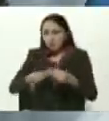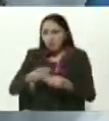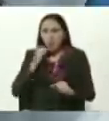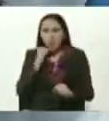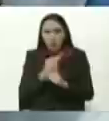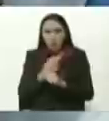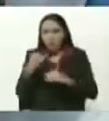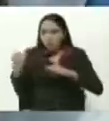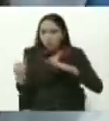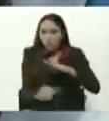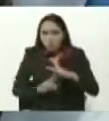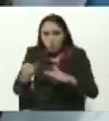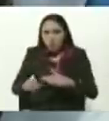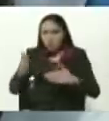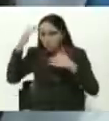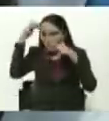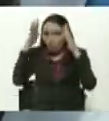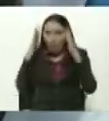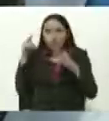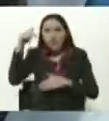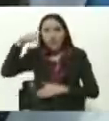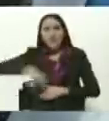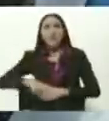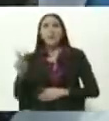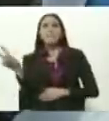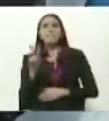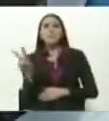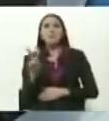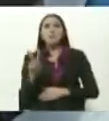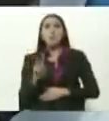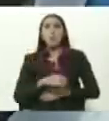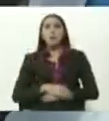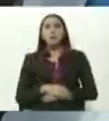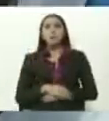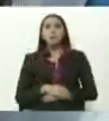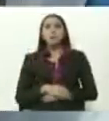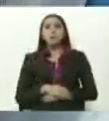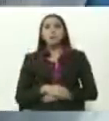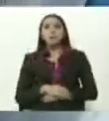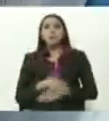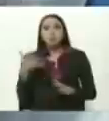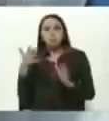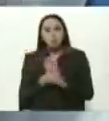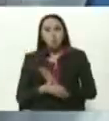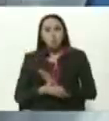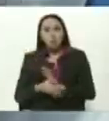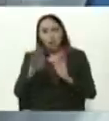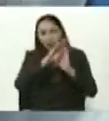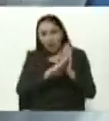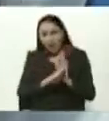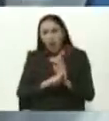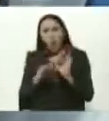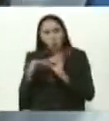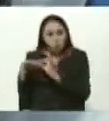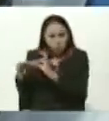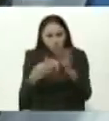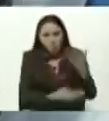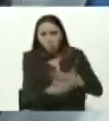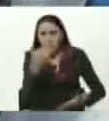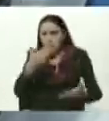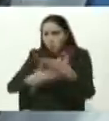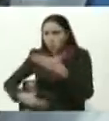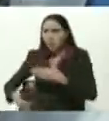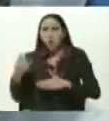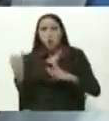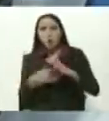institución democrática venezolana, que bajo el principio de cooperación con todos los poderes